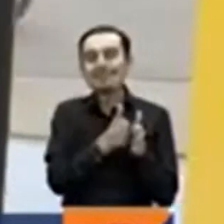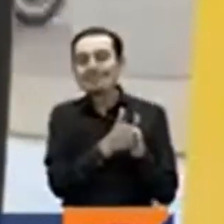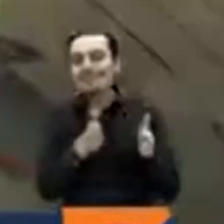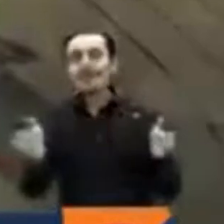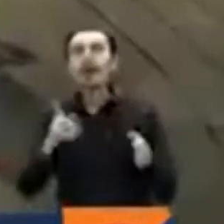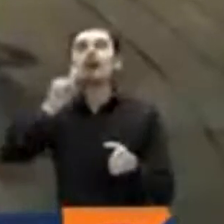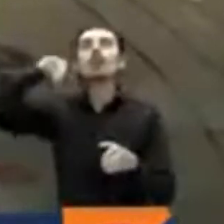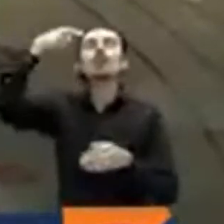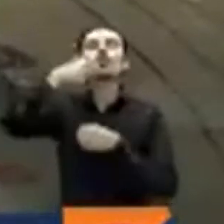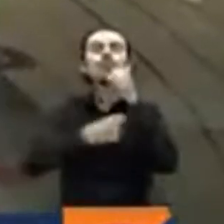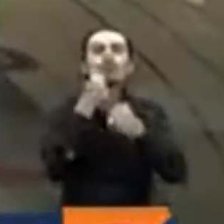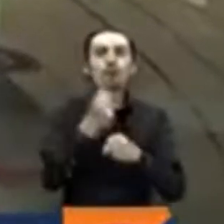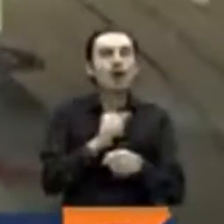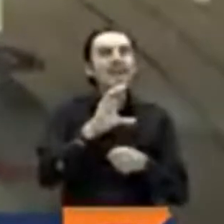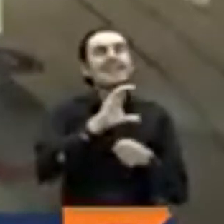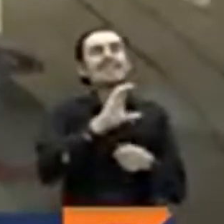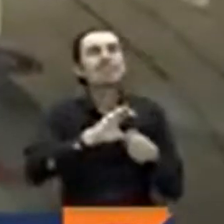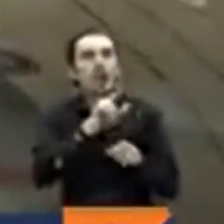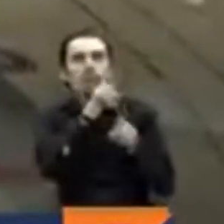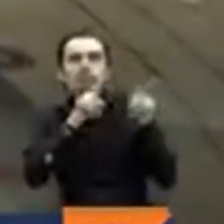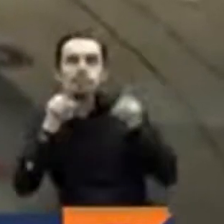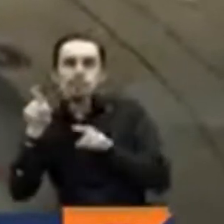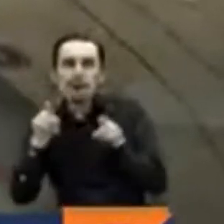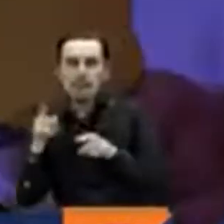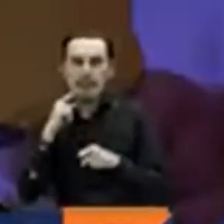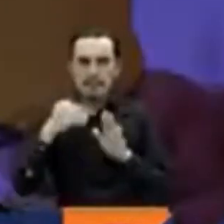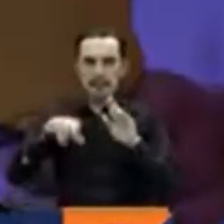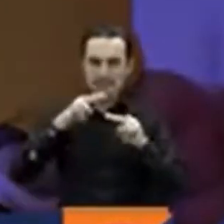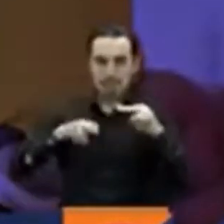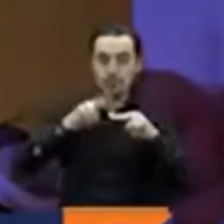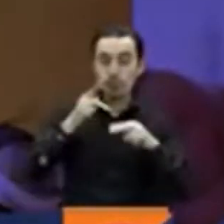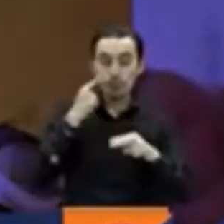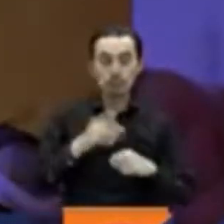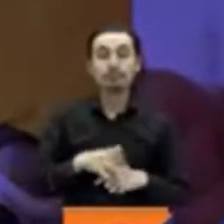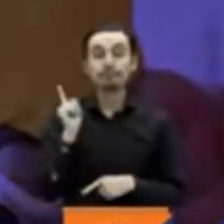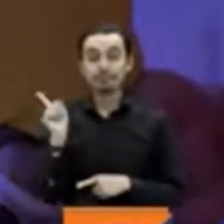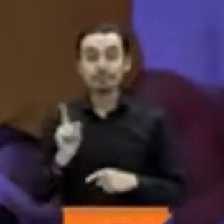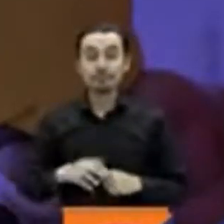año entrante en las ciudades donde el galón es más costoso. Tunja,